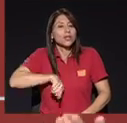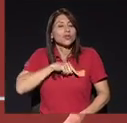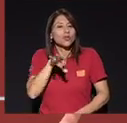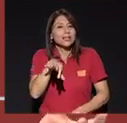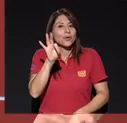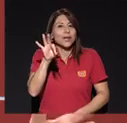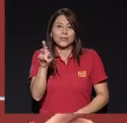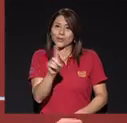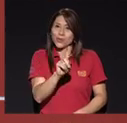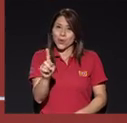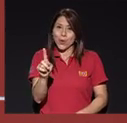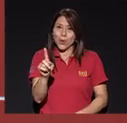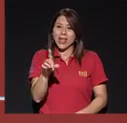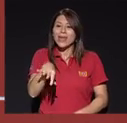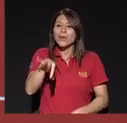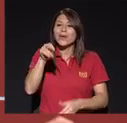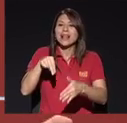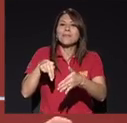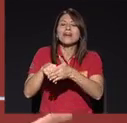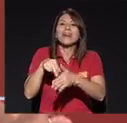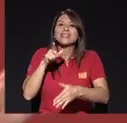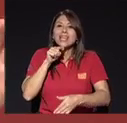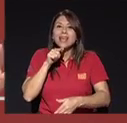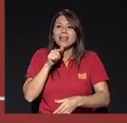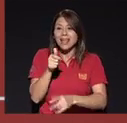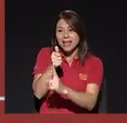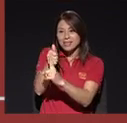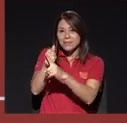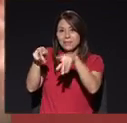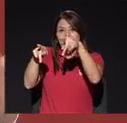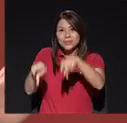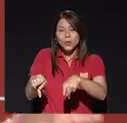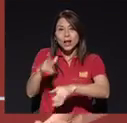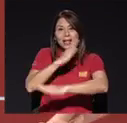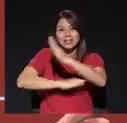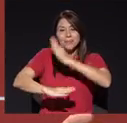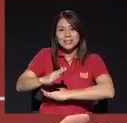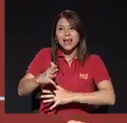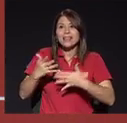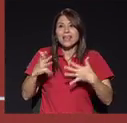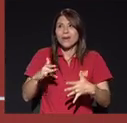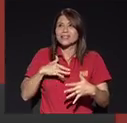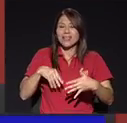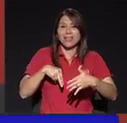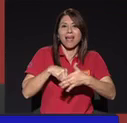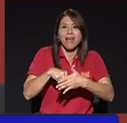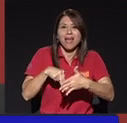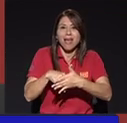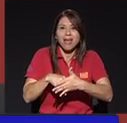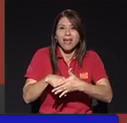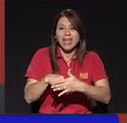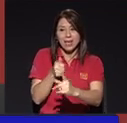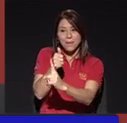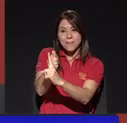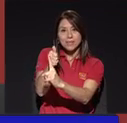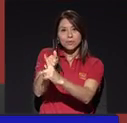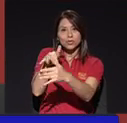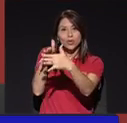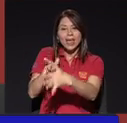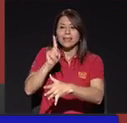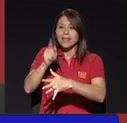el que las encuentra es esta persona que está en un contexto sumamente adverso. Y hay que comenzar a trabajar desde la